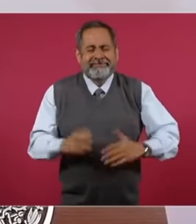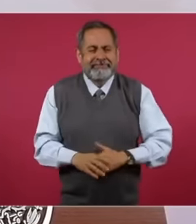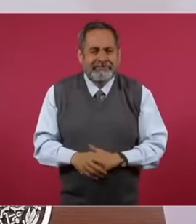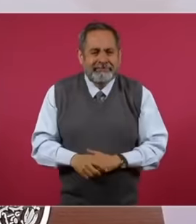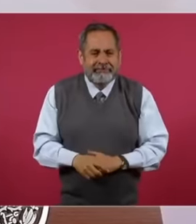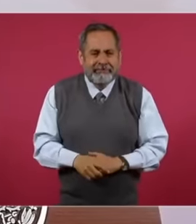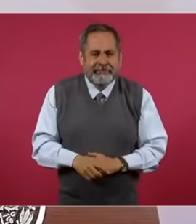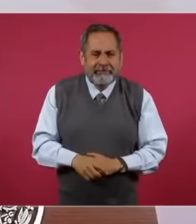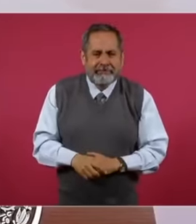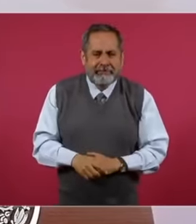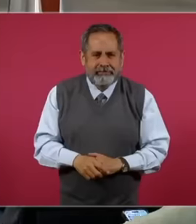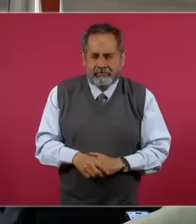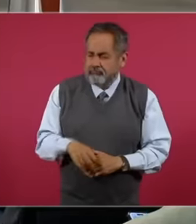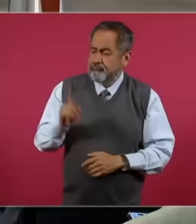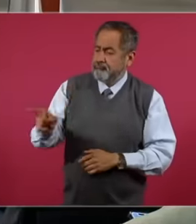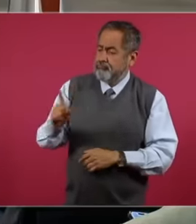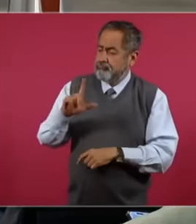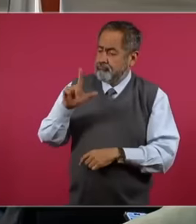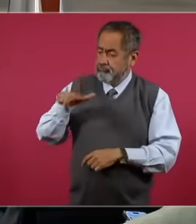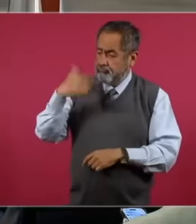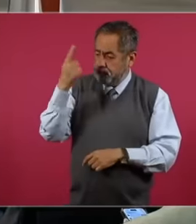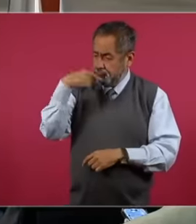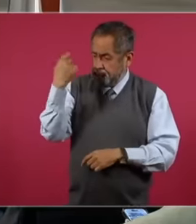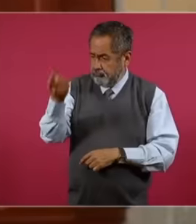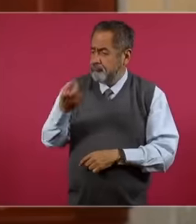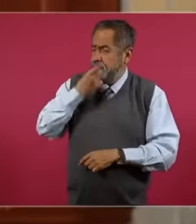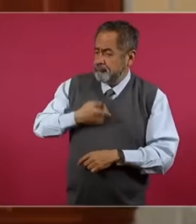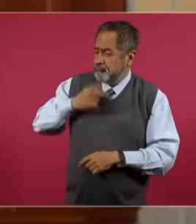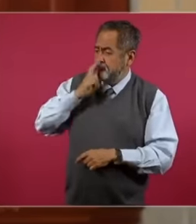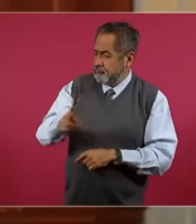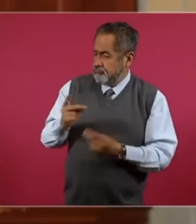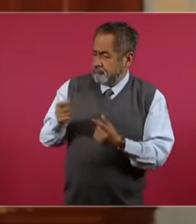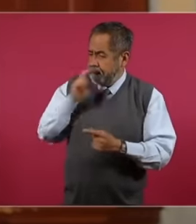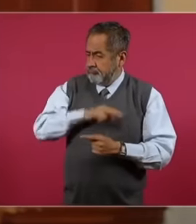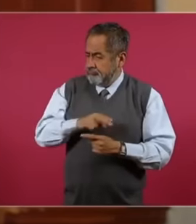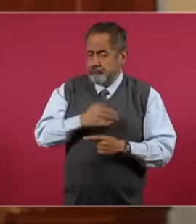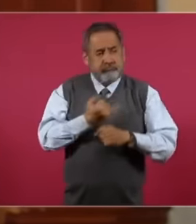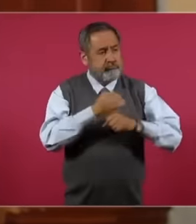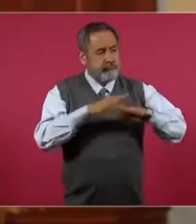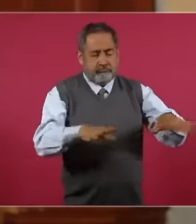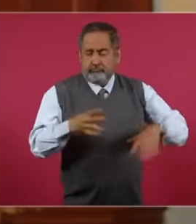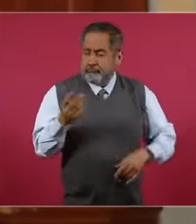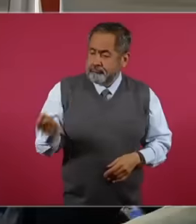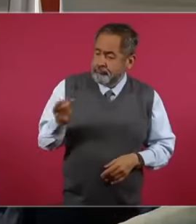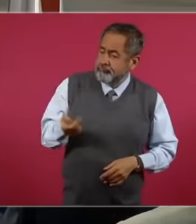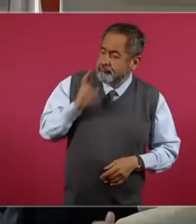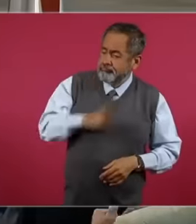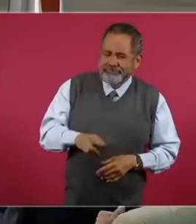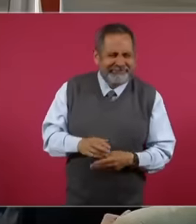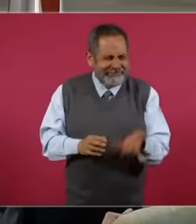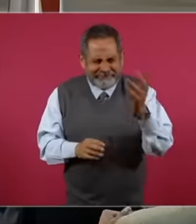Te damos 12 horas para contestar de plazo para contestar.